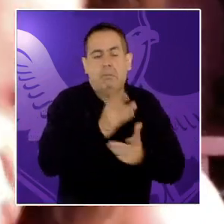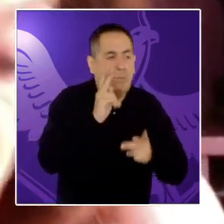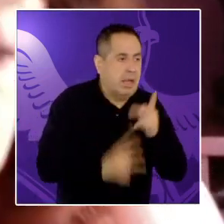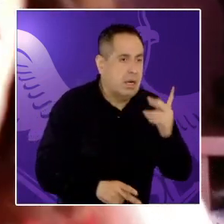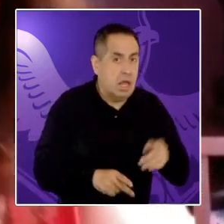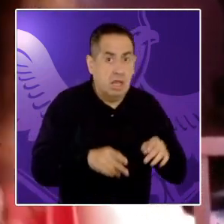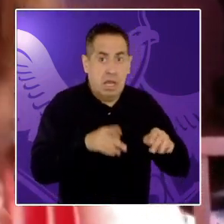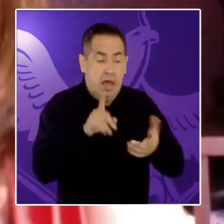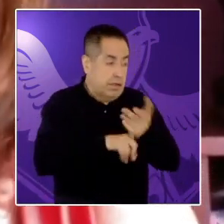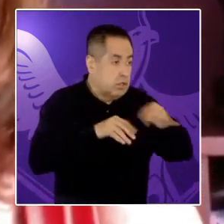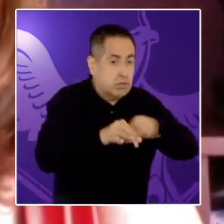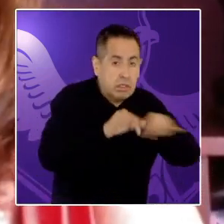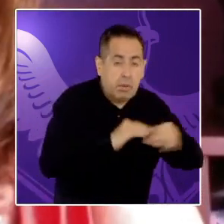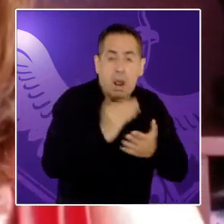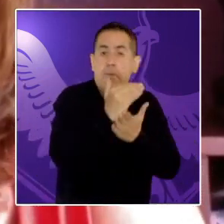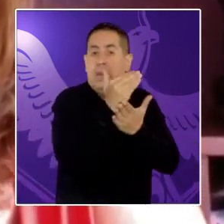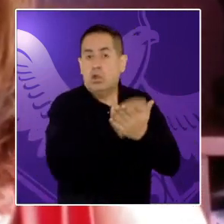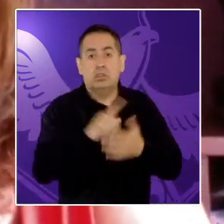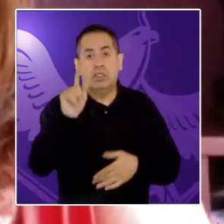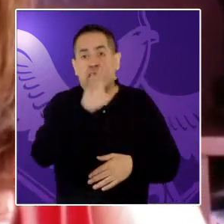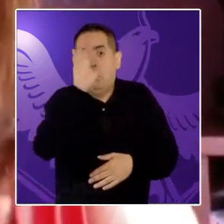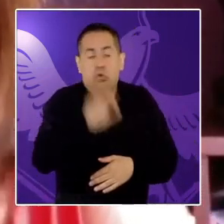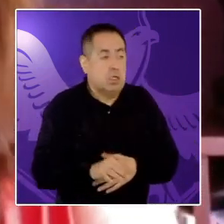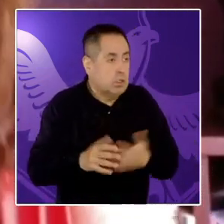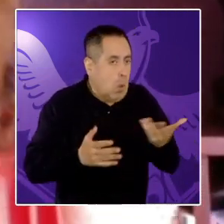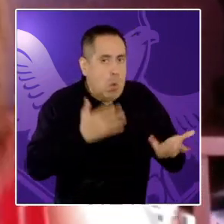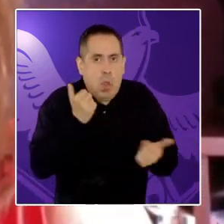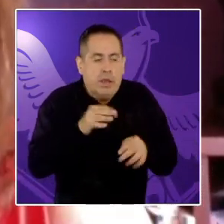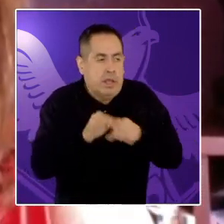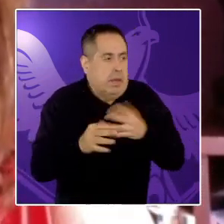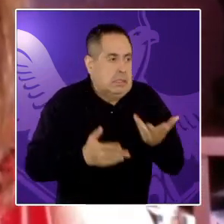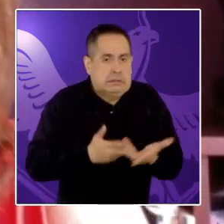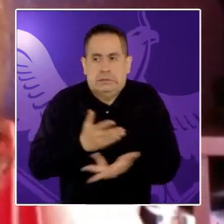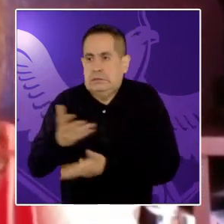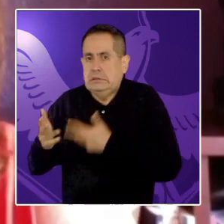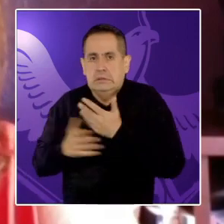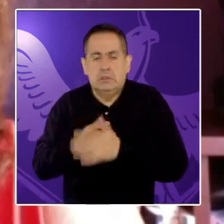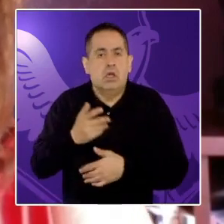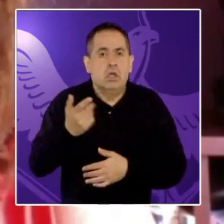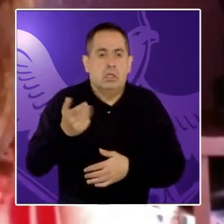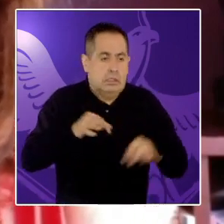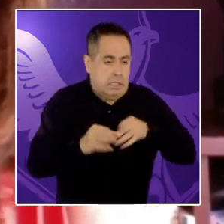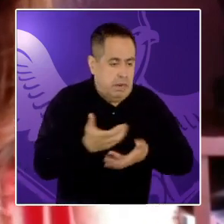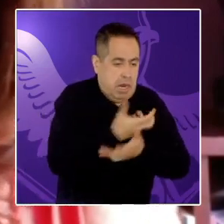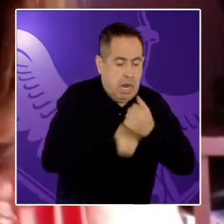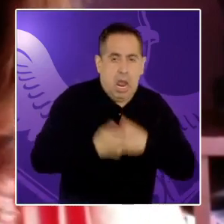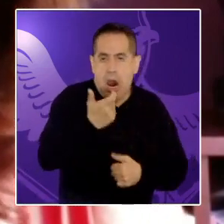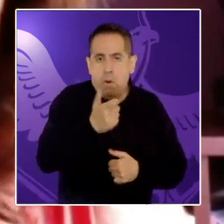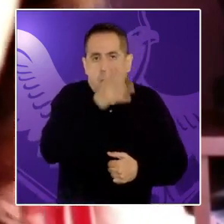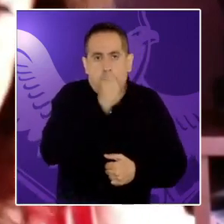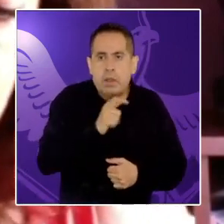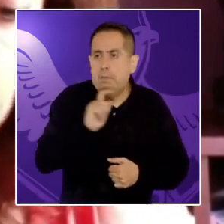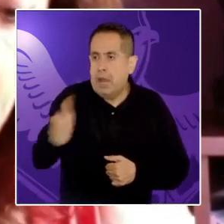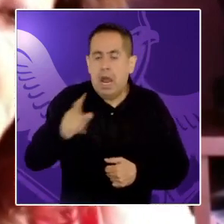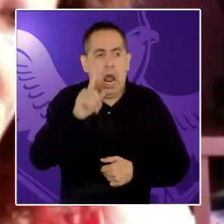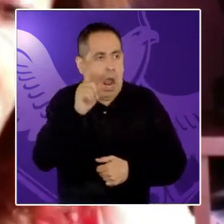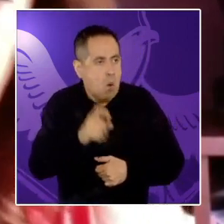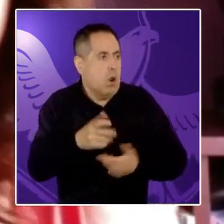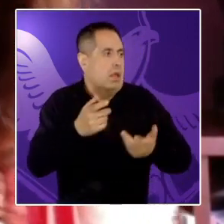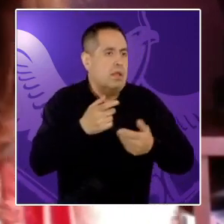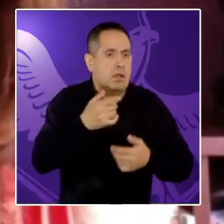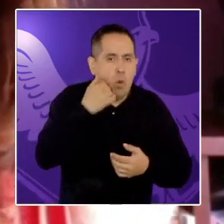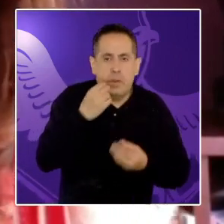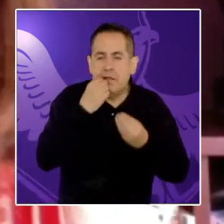están interrumpidos. El trabajo ha disminuido un 70%. Cuando disminuye el trabajo, disminuye el capital para